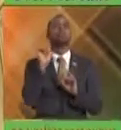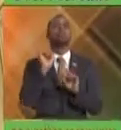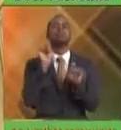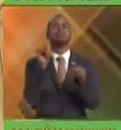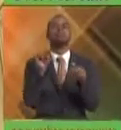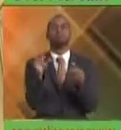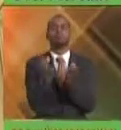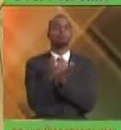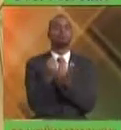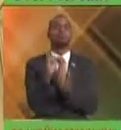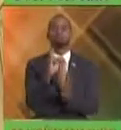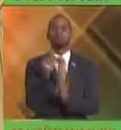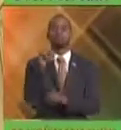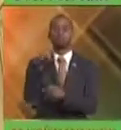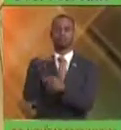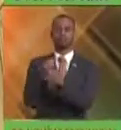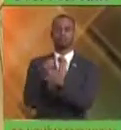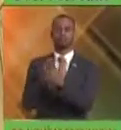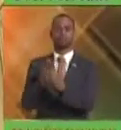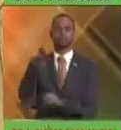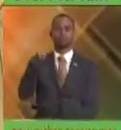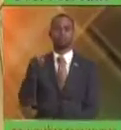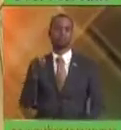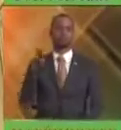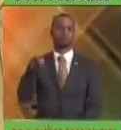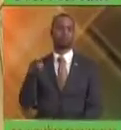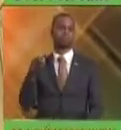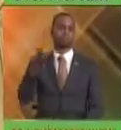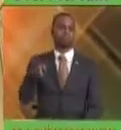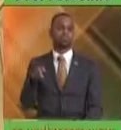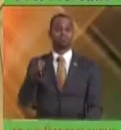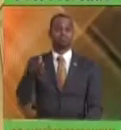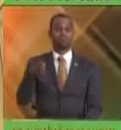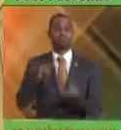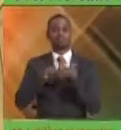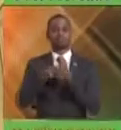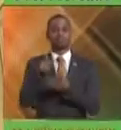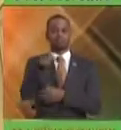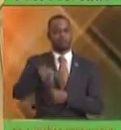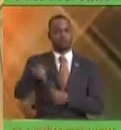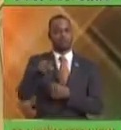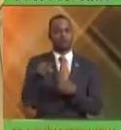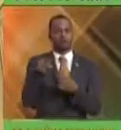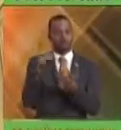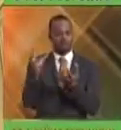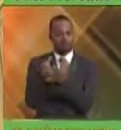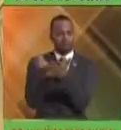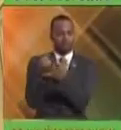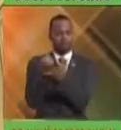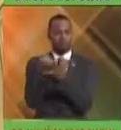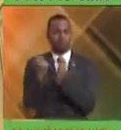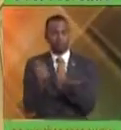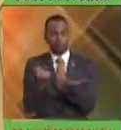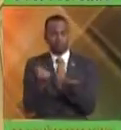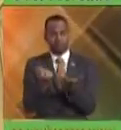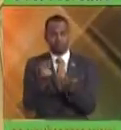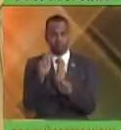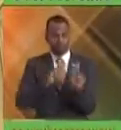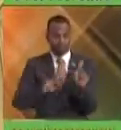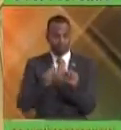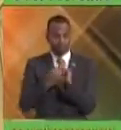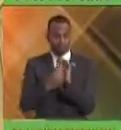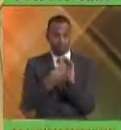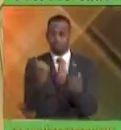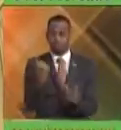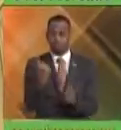institución lo cual le amplíe el mercado de una manera significativa y no solamente las personas con discapacidad sino también sus